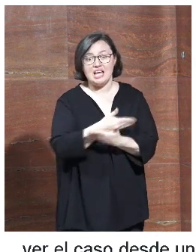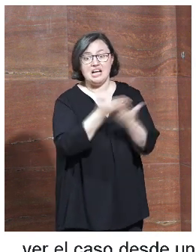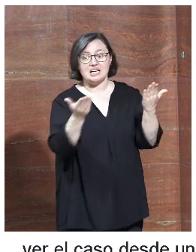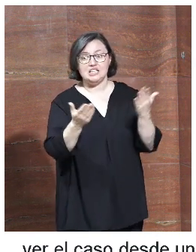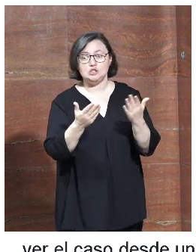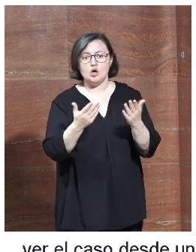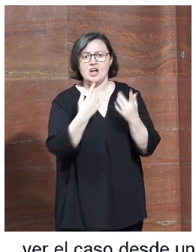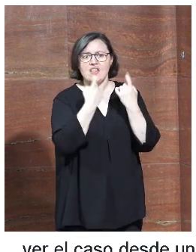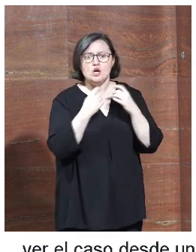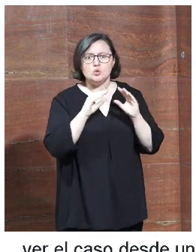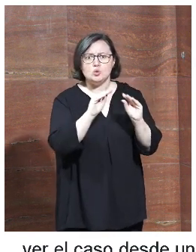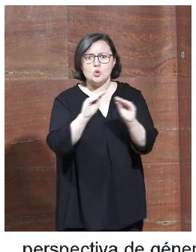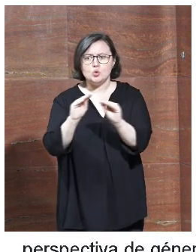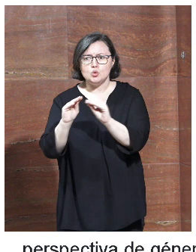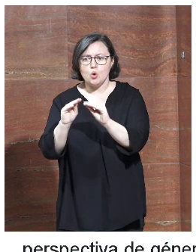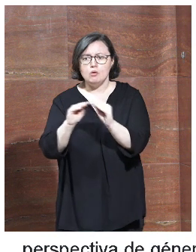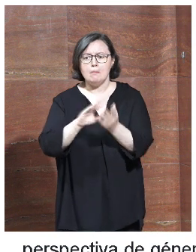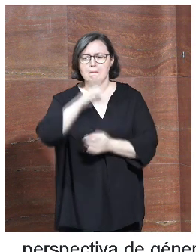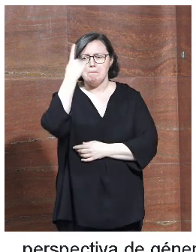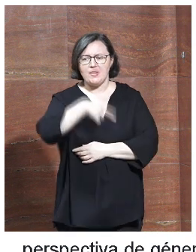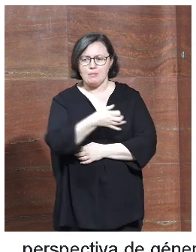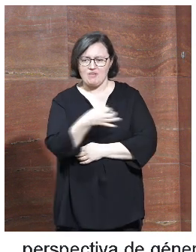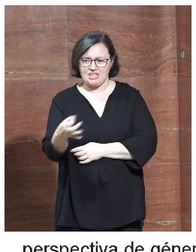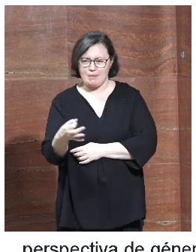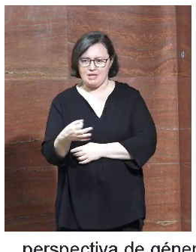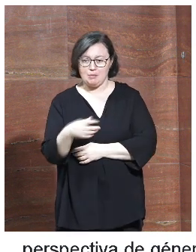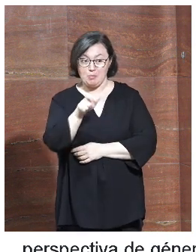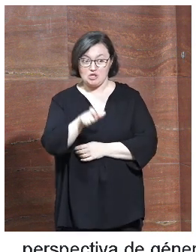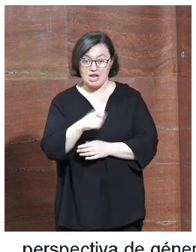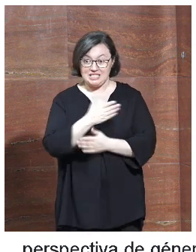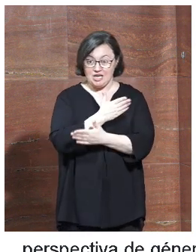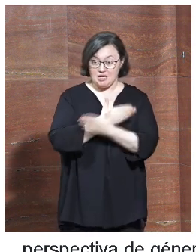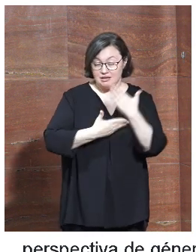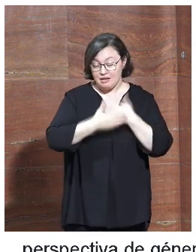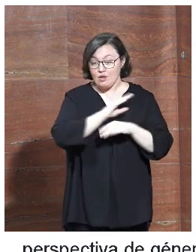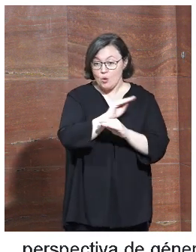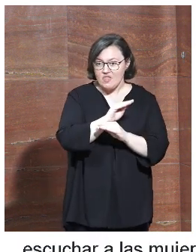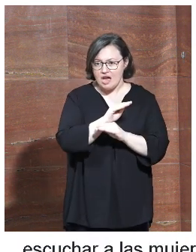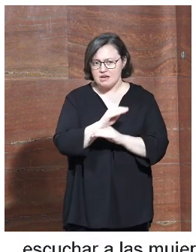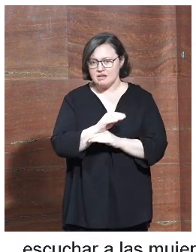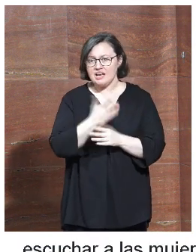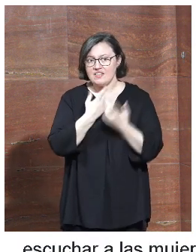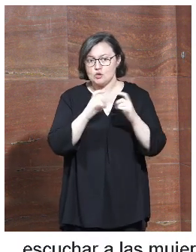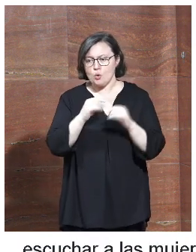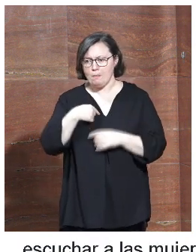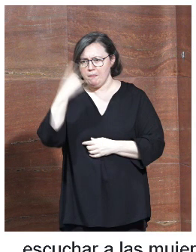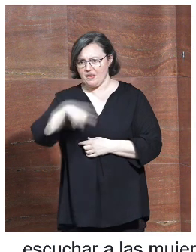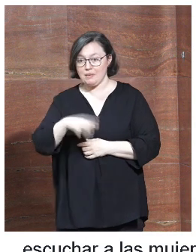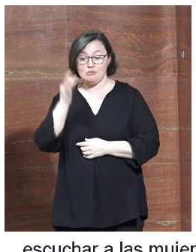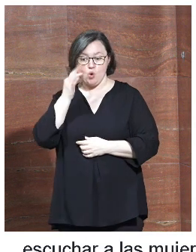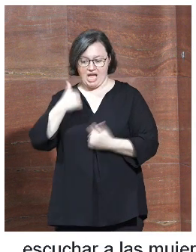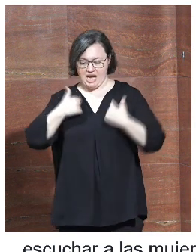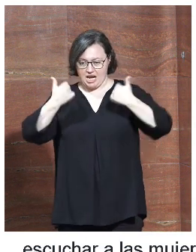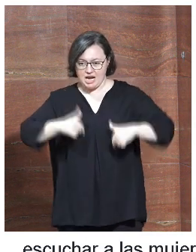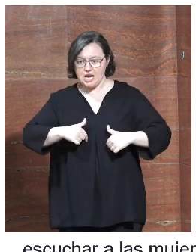de aquellos a los que cuidan. Y también, como mujeres, conocen aquellas